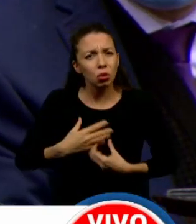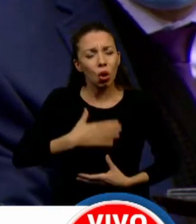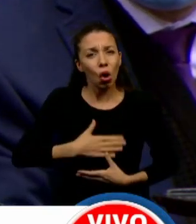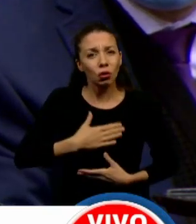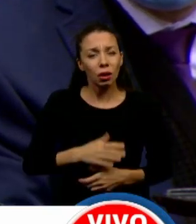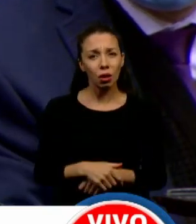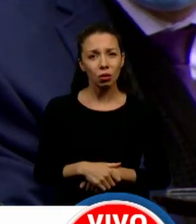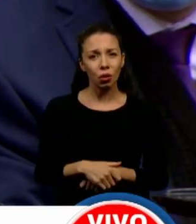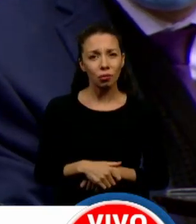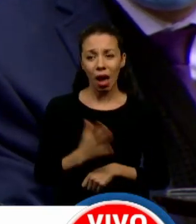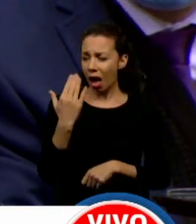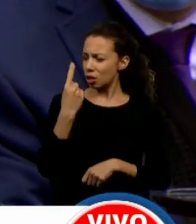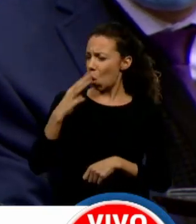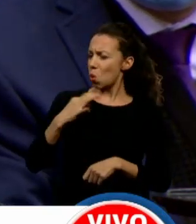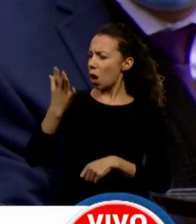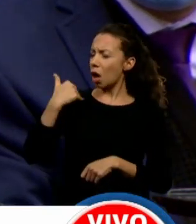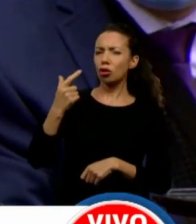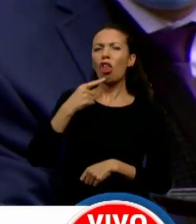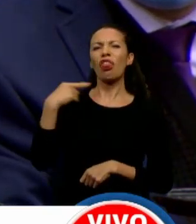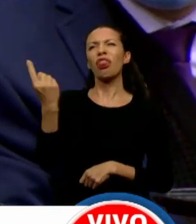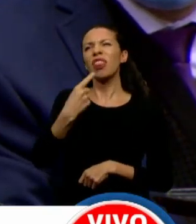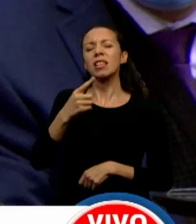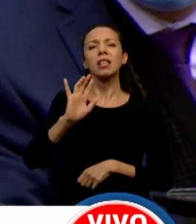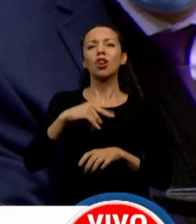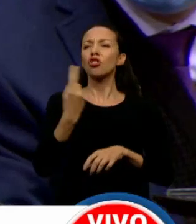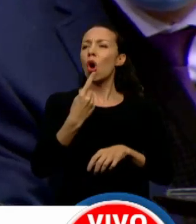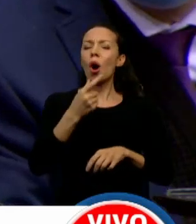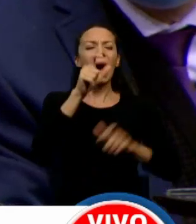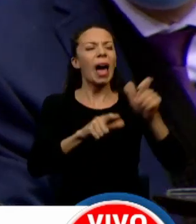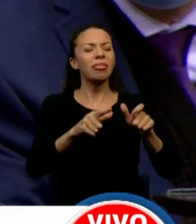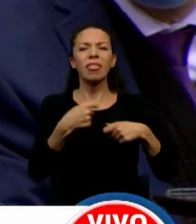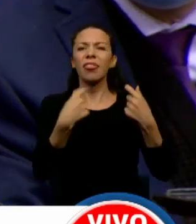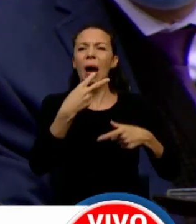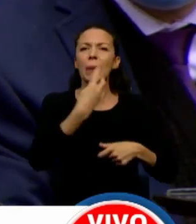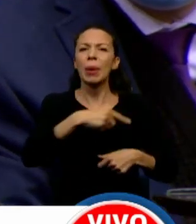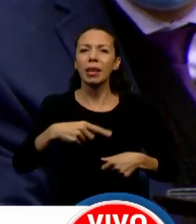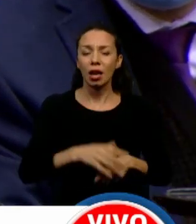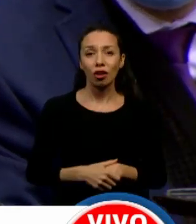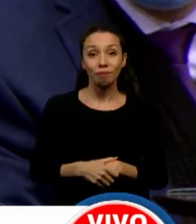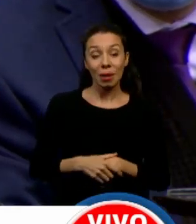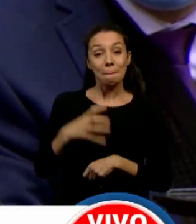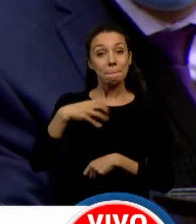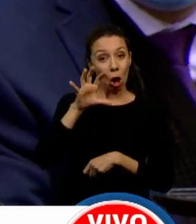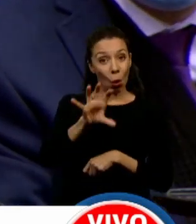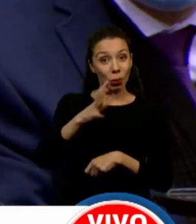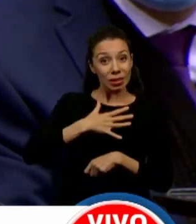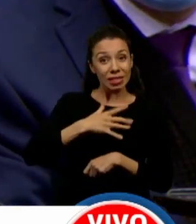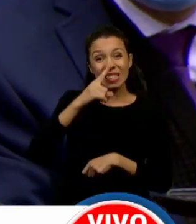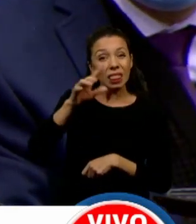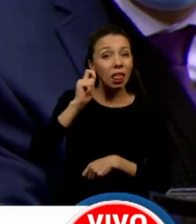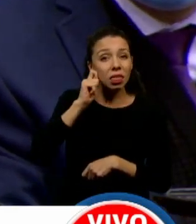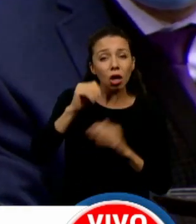año nos decían que íbamos a envenenar a la población. En mi provincia, La Pampa, el 60% de los mayores de 18 años ya está